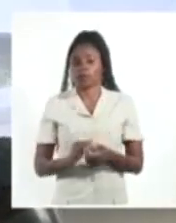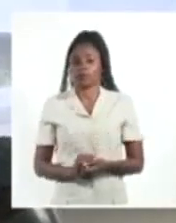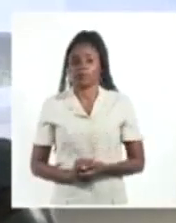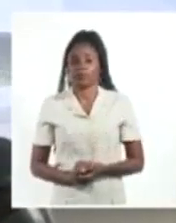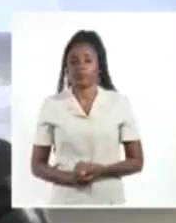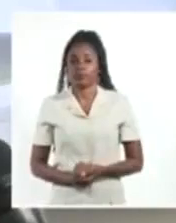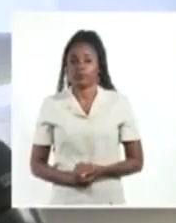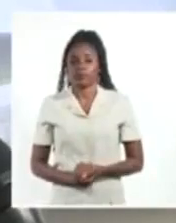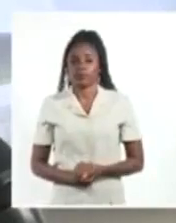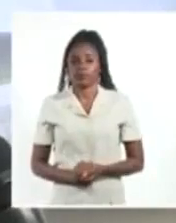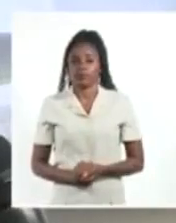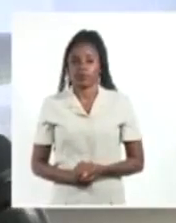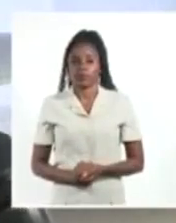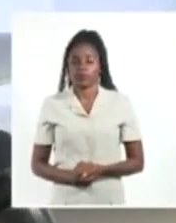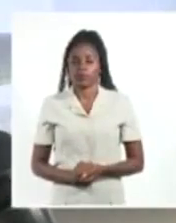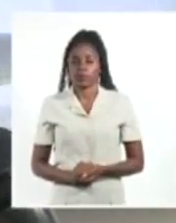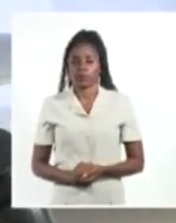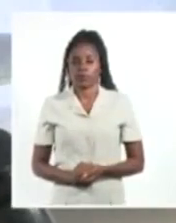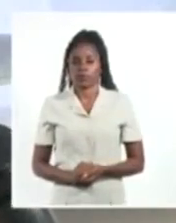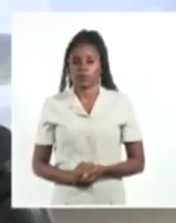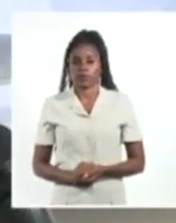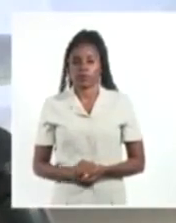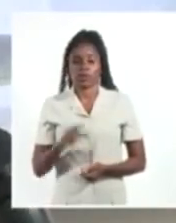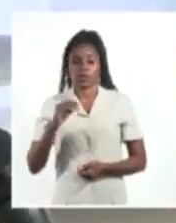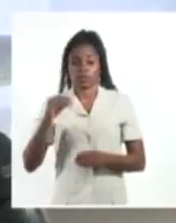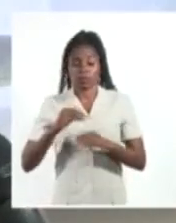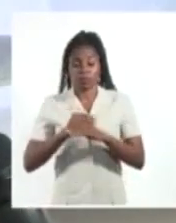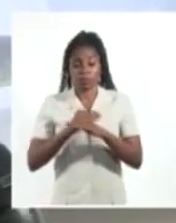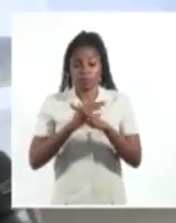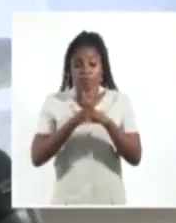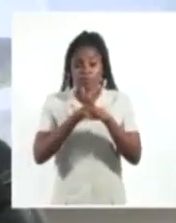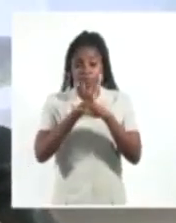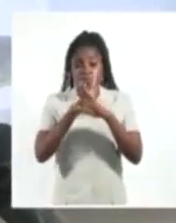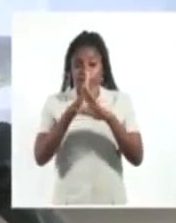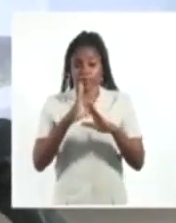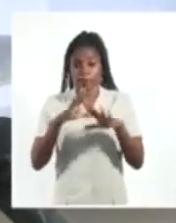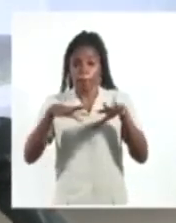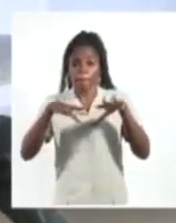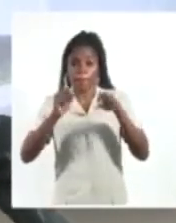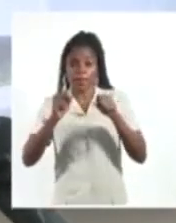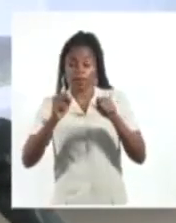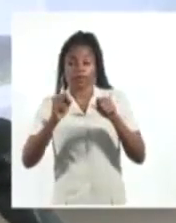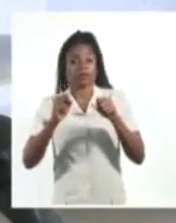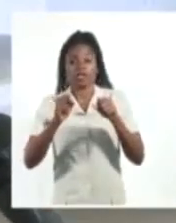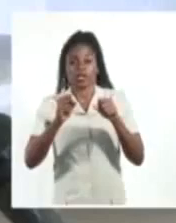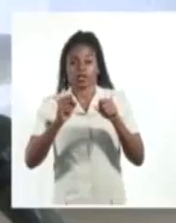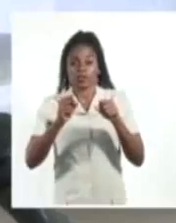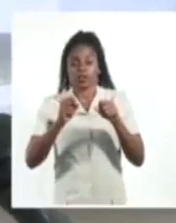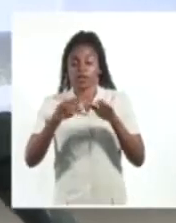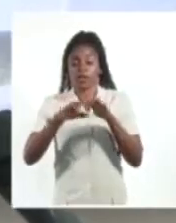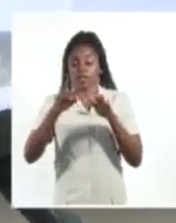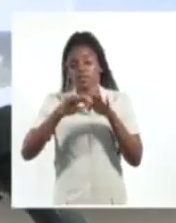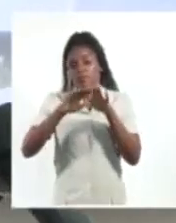demanda durante la madrugada. La afectación llegó a ciento y tantos megawatts, pero indiscutiblemente disminuyó